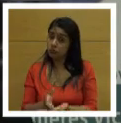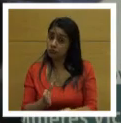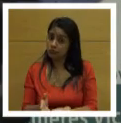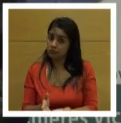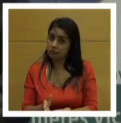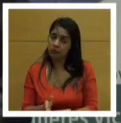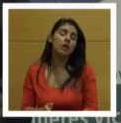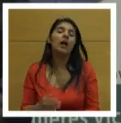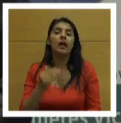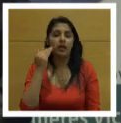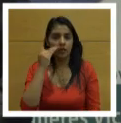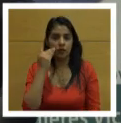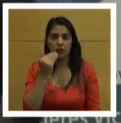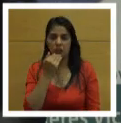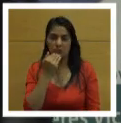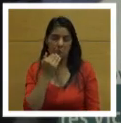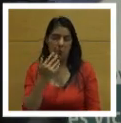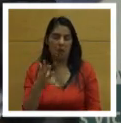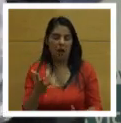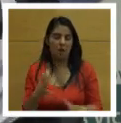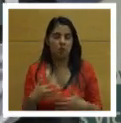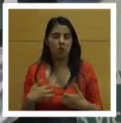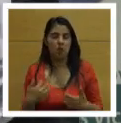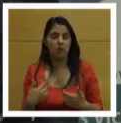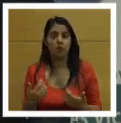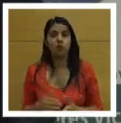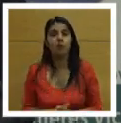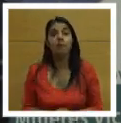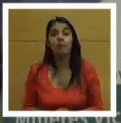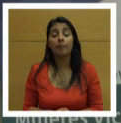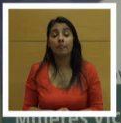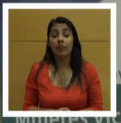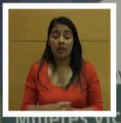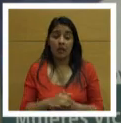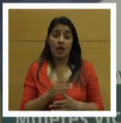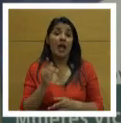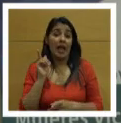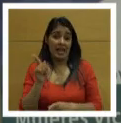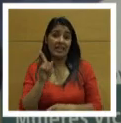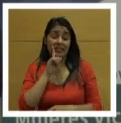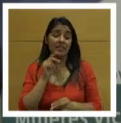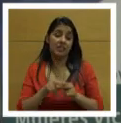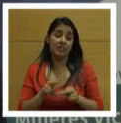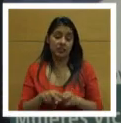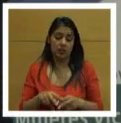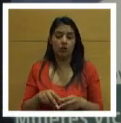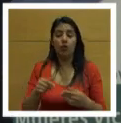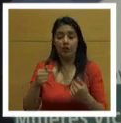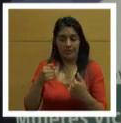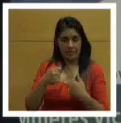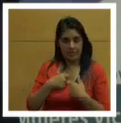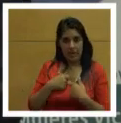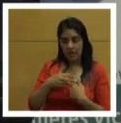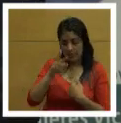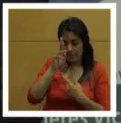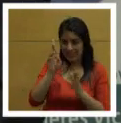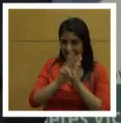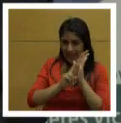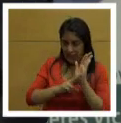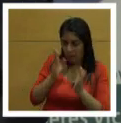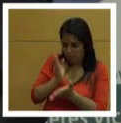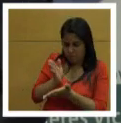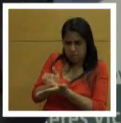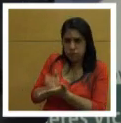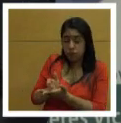sienten molestos con la situación. Él dice que él tiene el rol de disciplina porque alguien tiene que hacerlo. Y a él se le debe respeto.